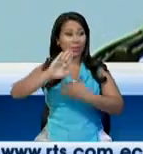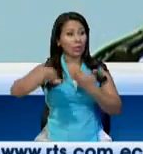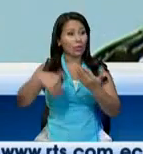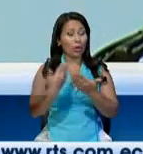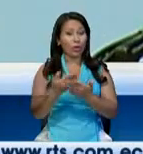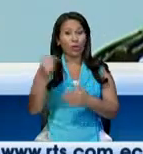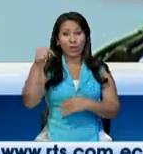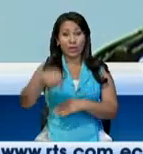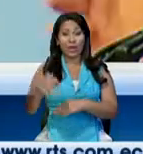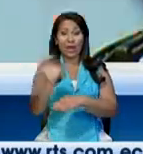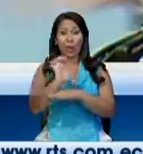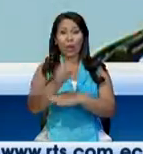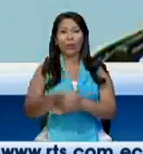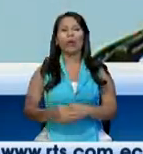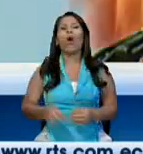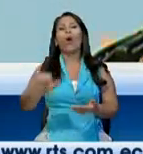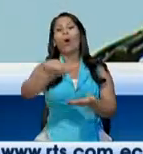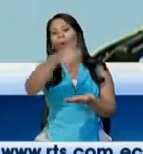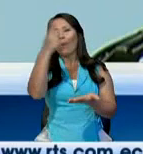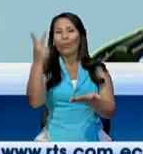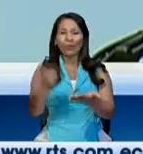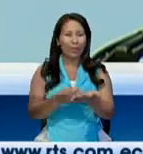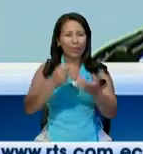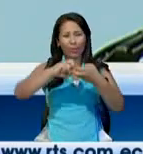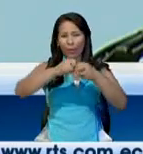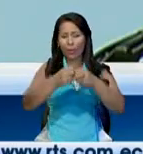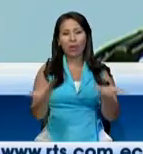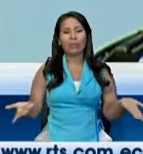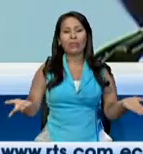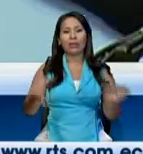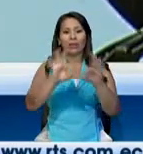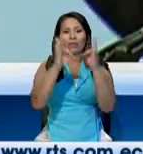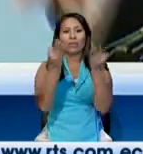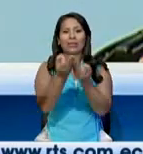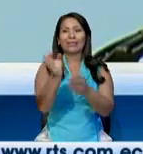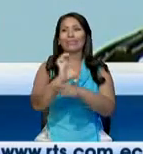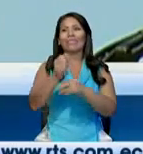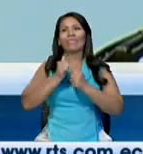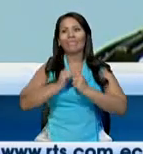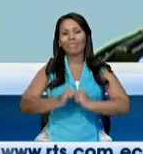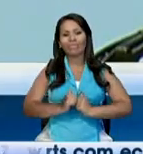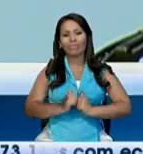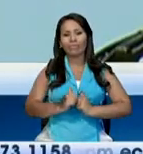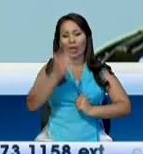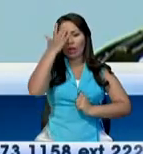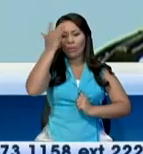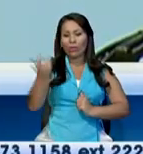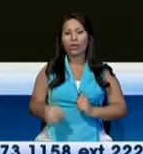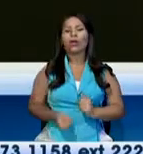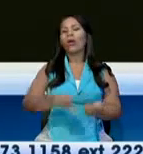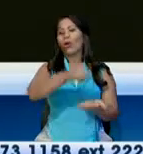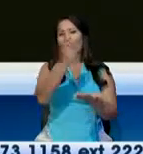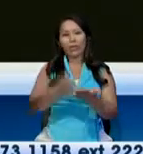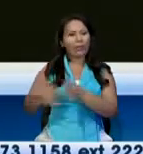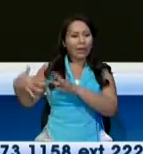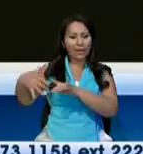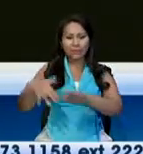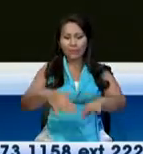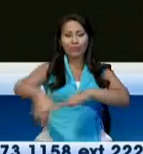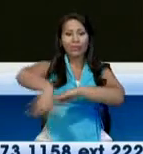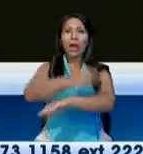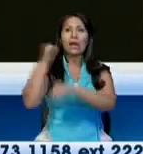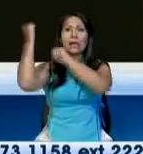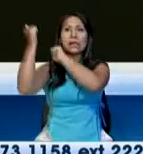incluido. ¿Qué quieren? ¿Otra vez la familia ecuatoriana indignada volcada a las calles? Y que la socialización de